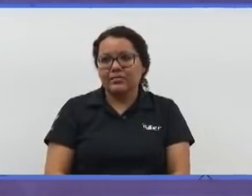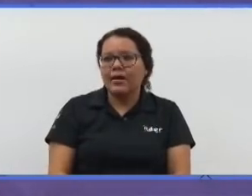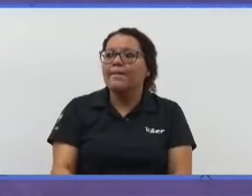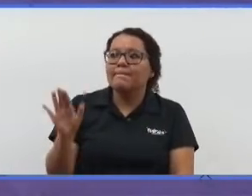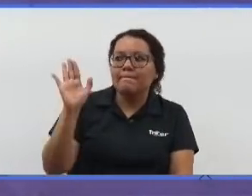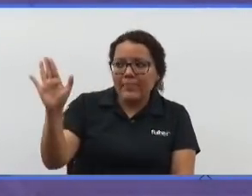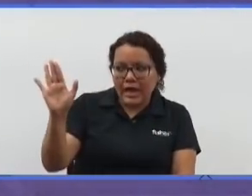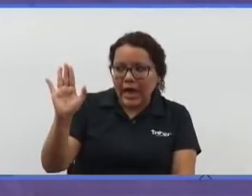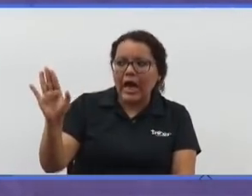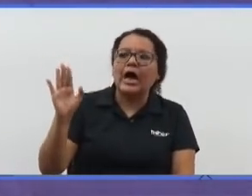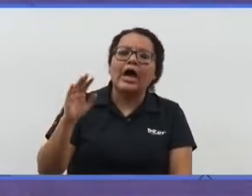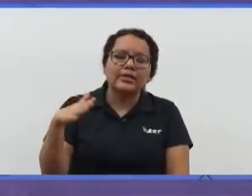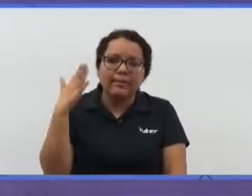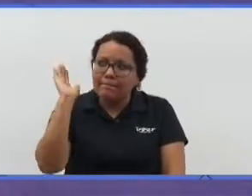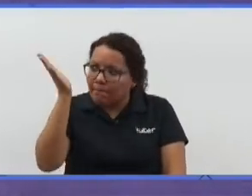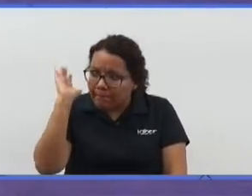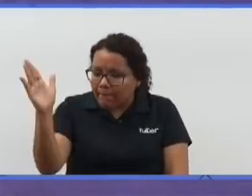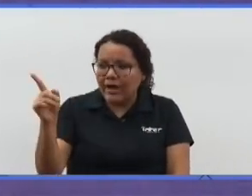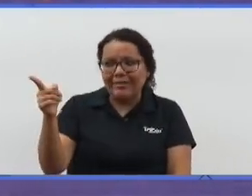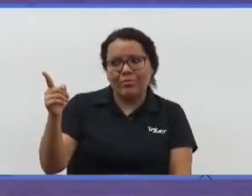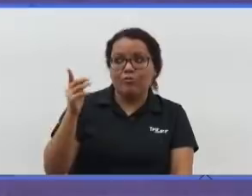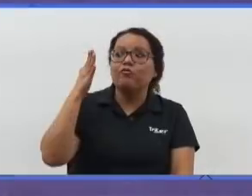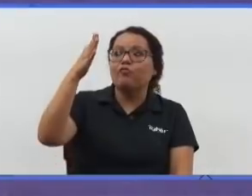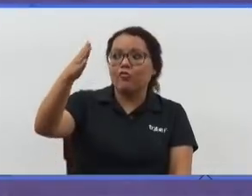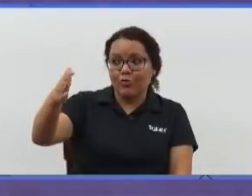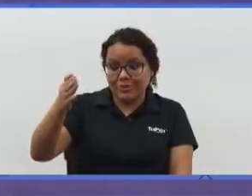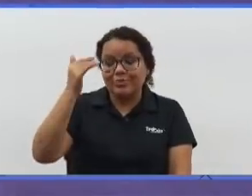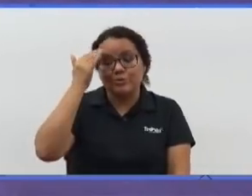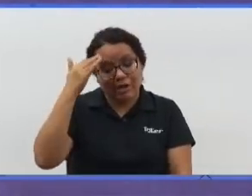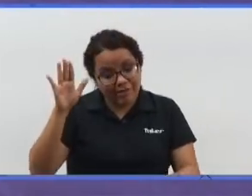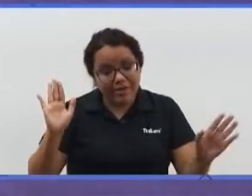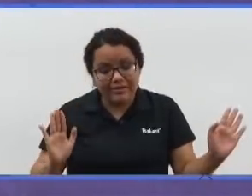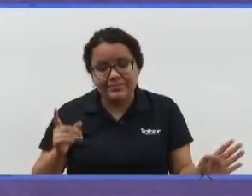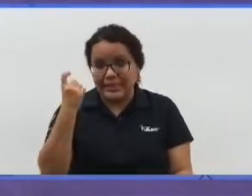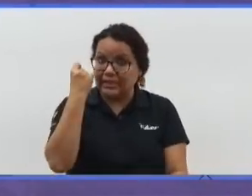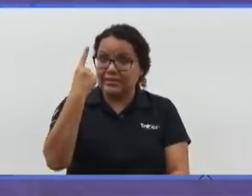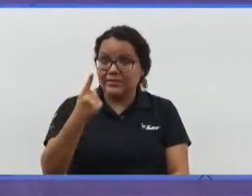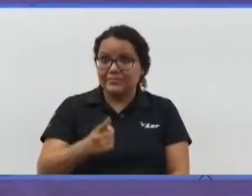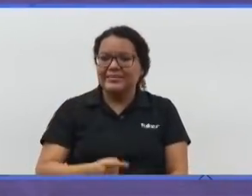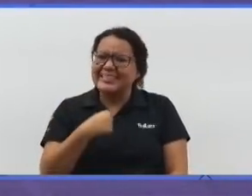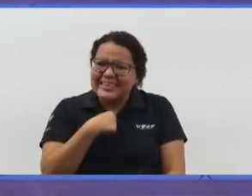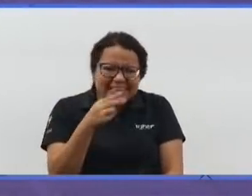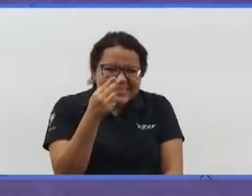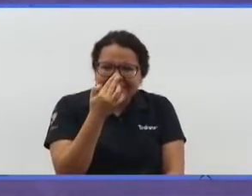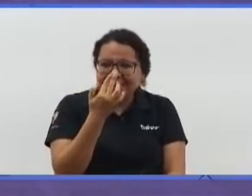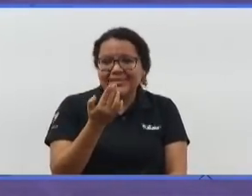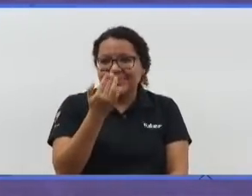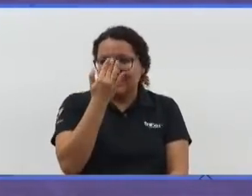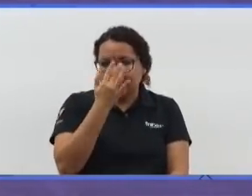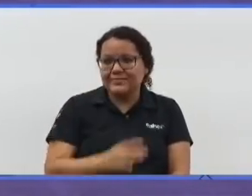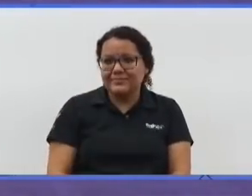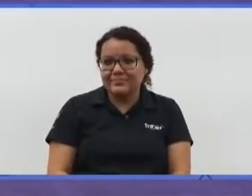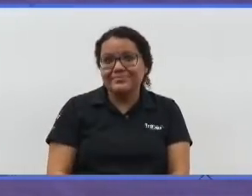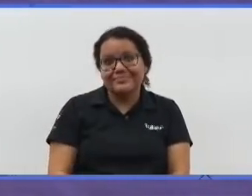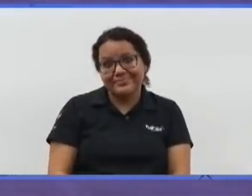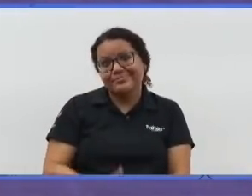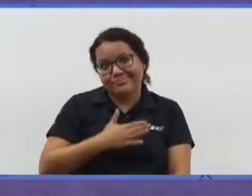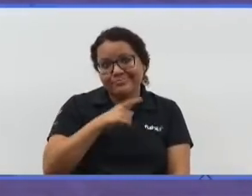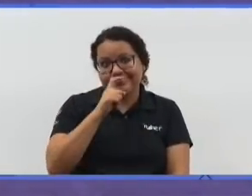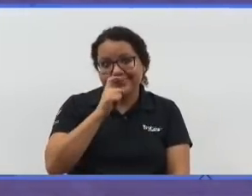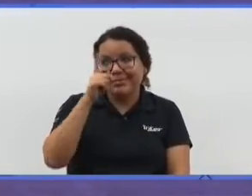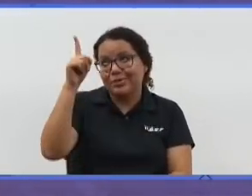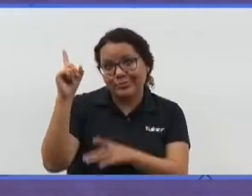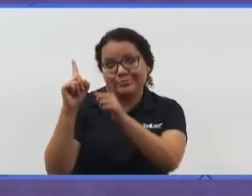tema gen me decía ya va a haber más dios lo tenga en gloria